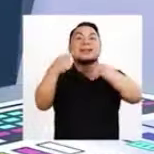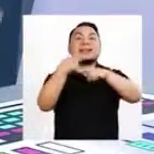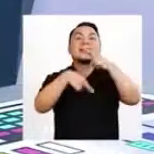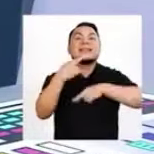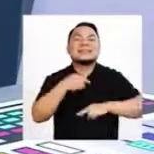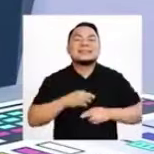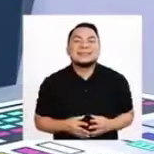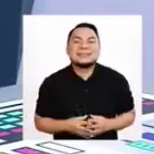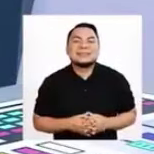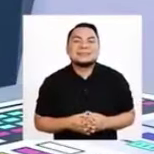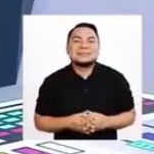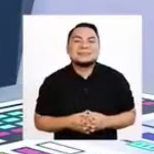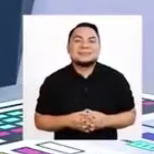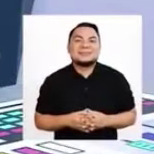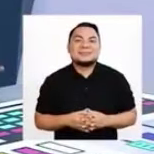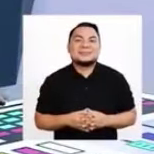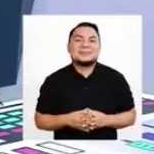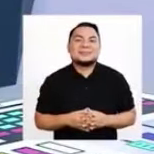¡Estamos de regreso!